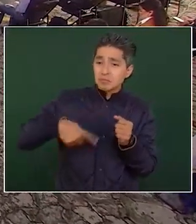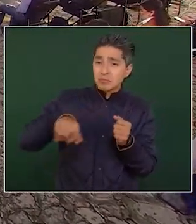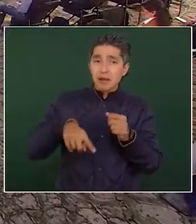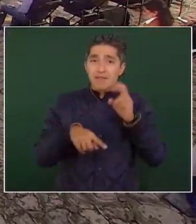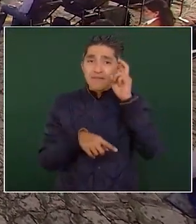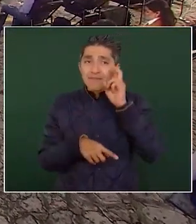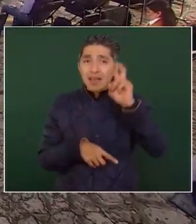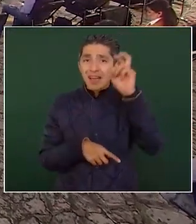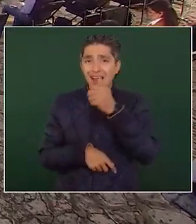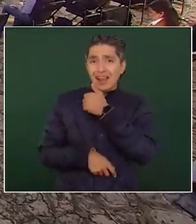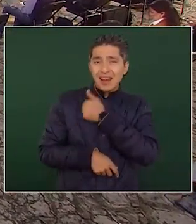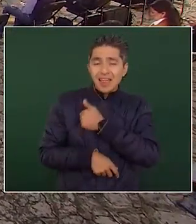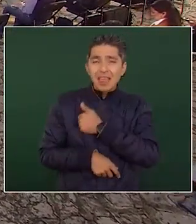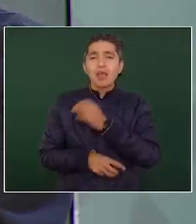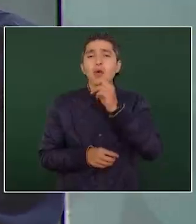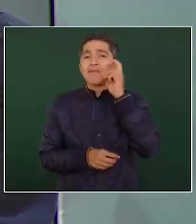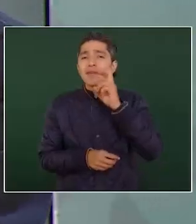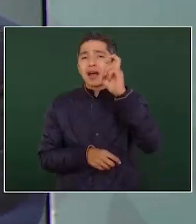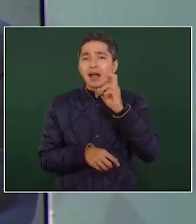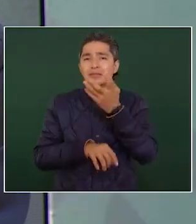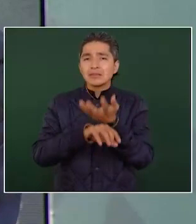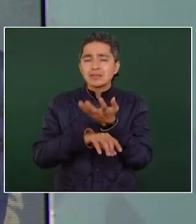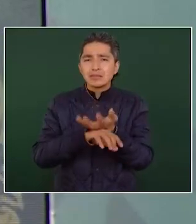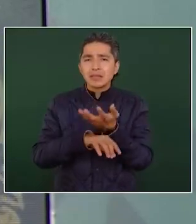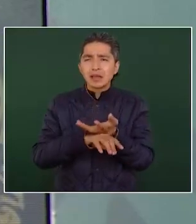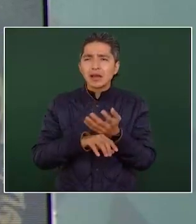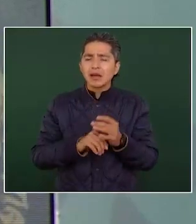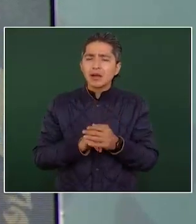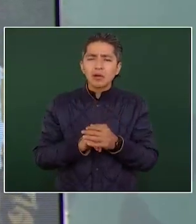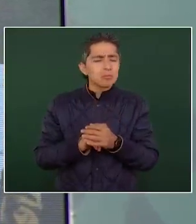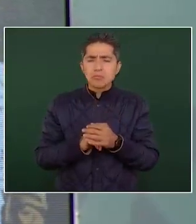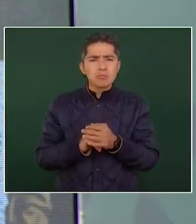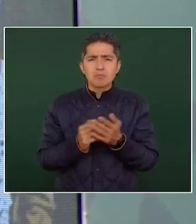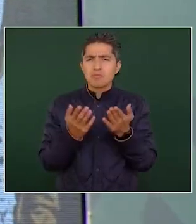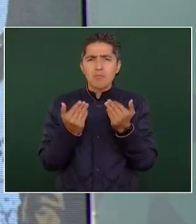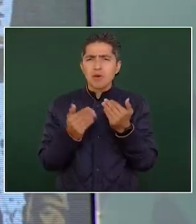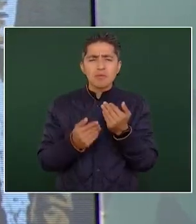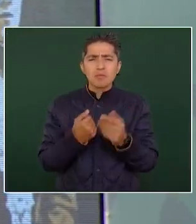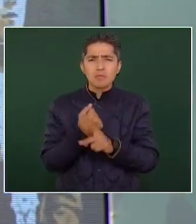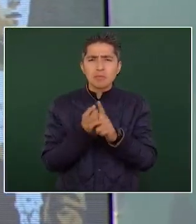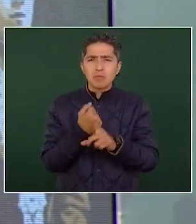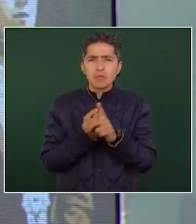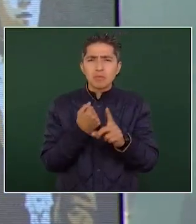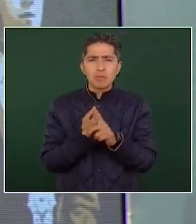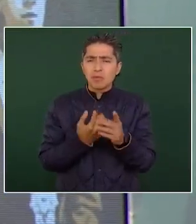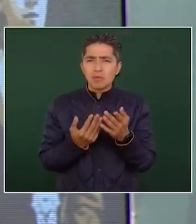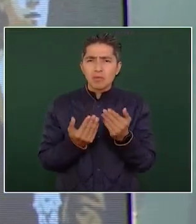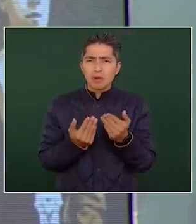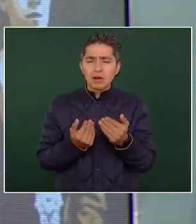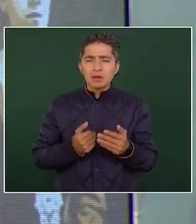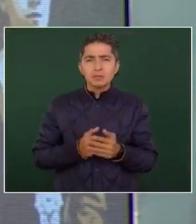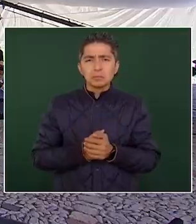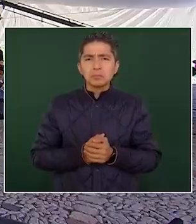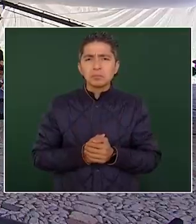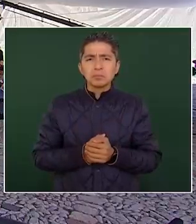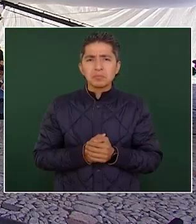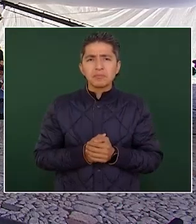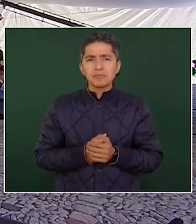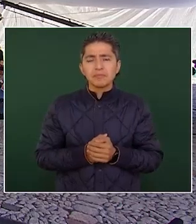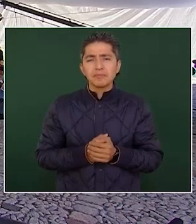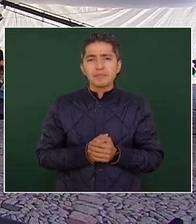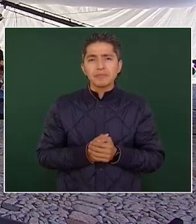Canadá, quienes han viajado a Estados Unidos, no tienen ningún problema para